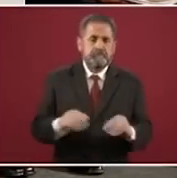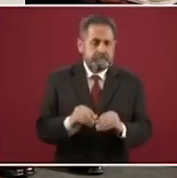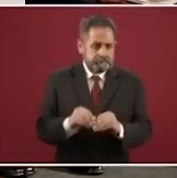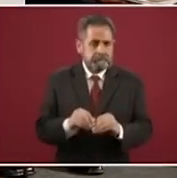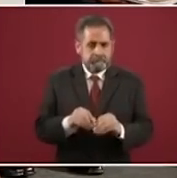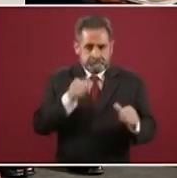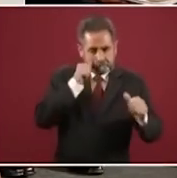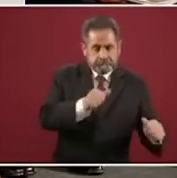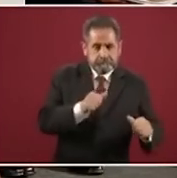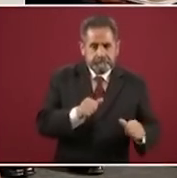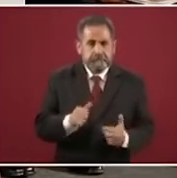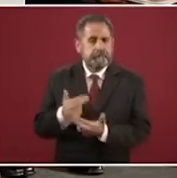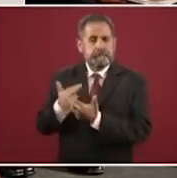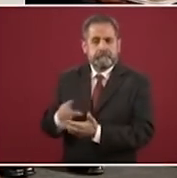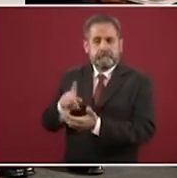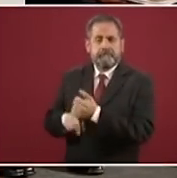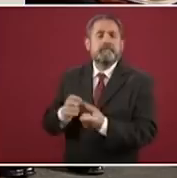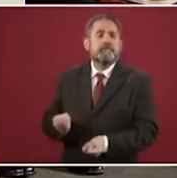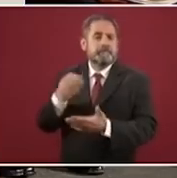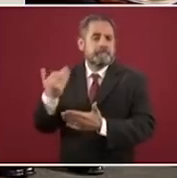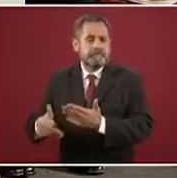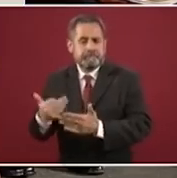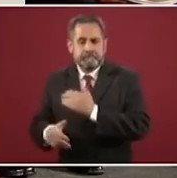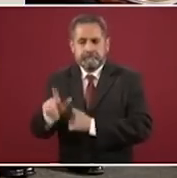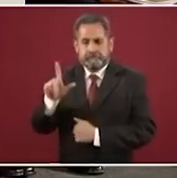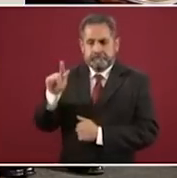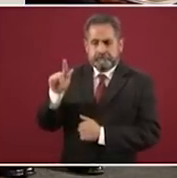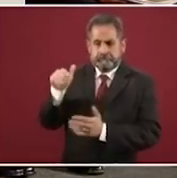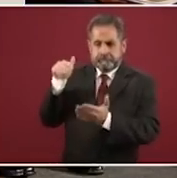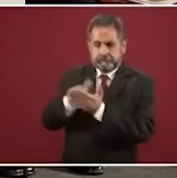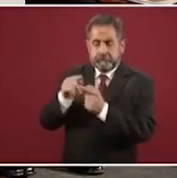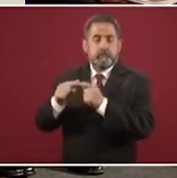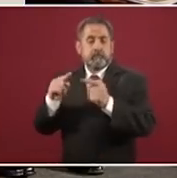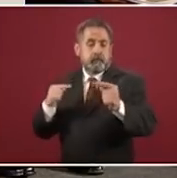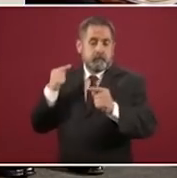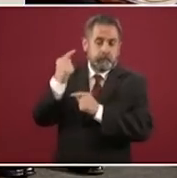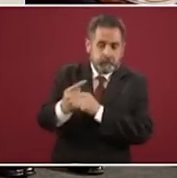Y nos van a quedar 70 mil pendientes para el año próximo.